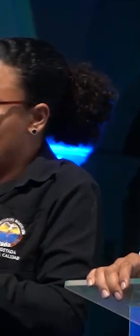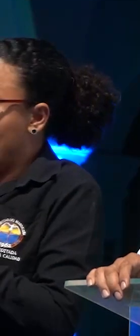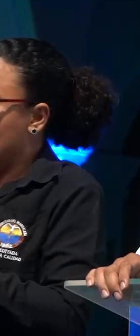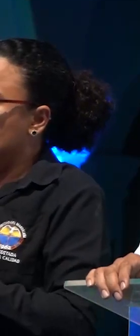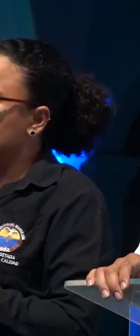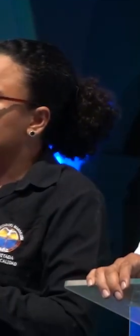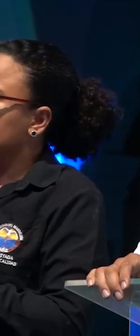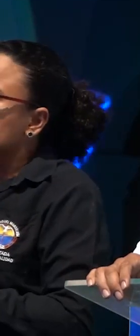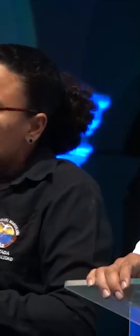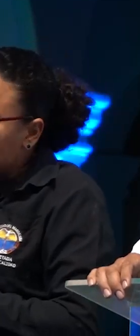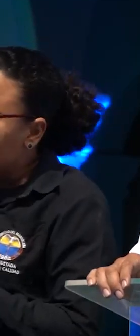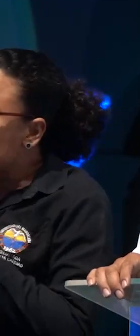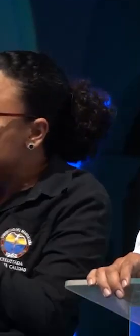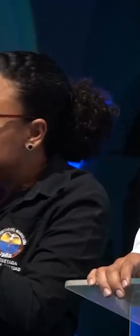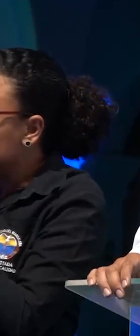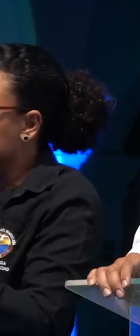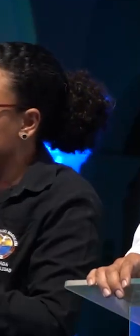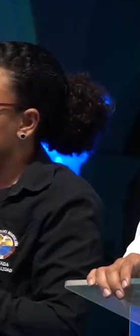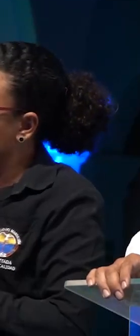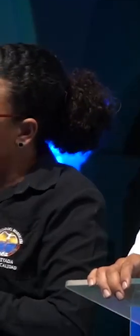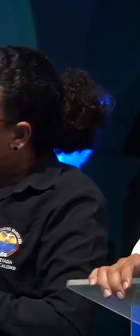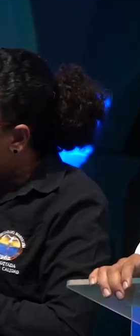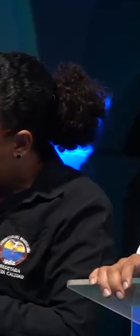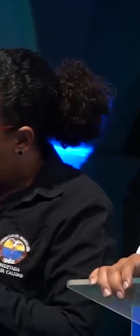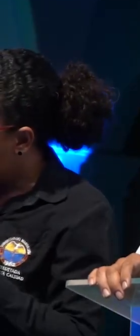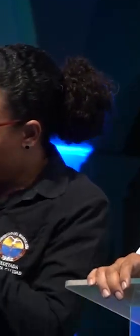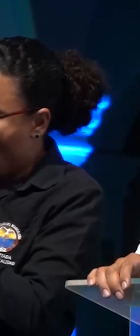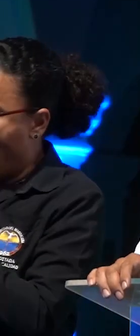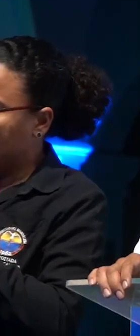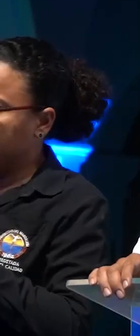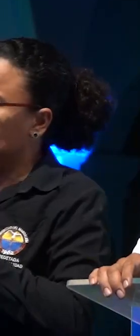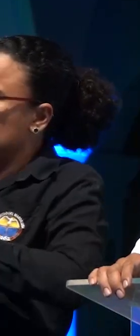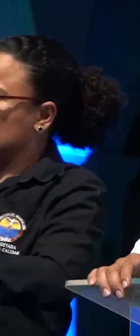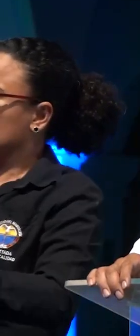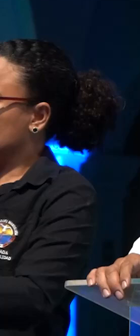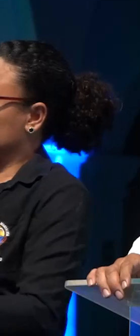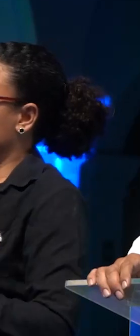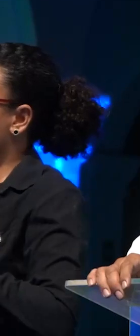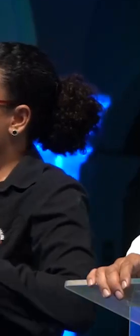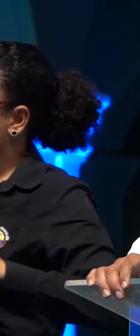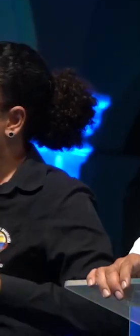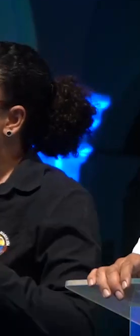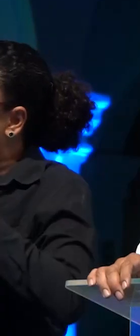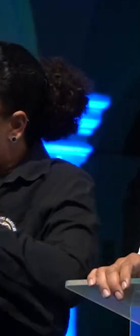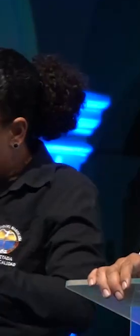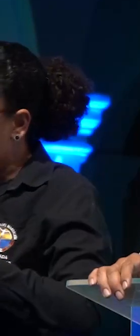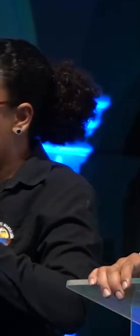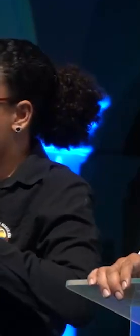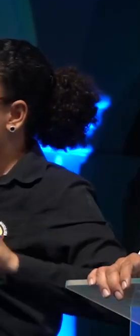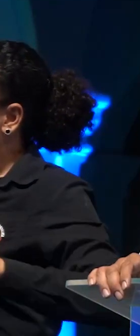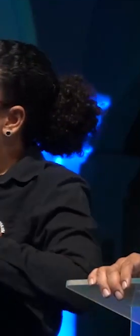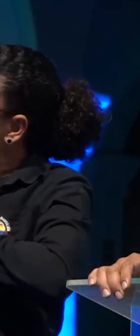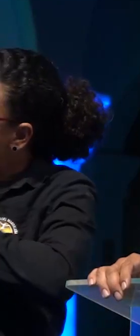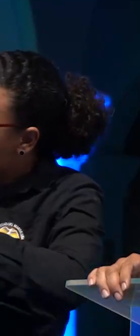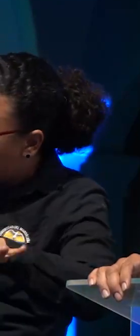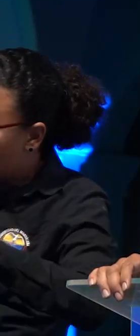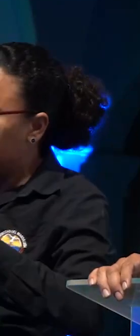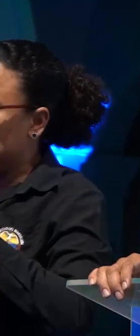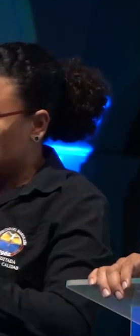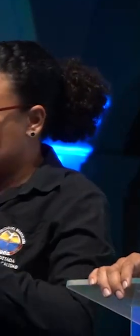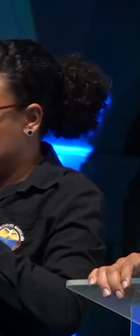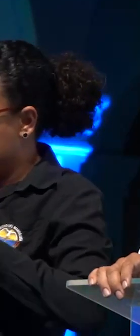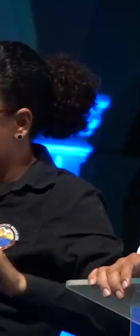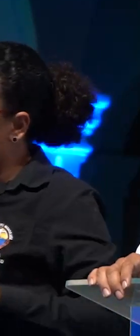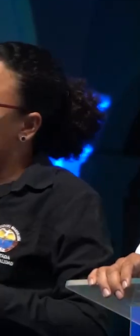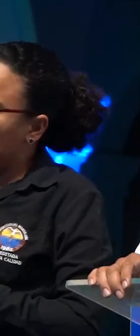más humilde. Porque en la universidad pública y en particular en la del Magdalena, todos somos iguales, todos merecemos las